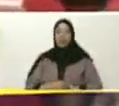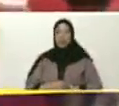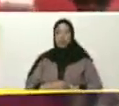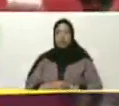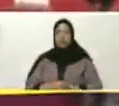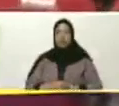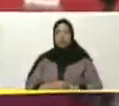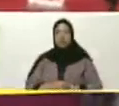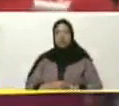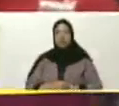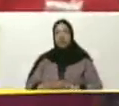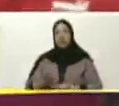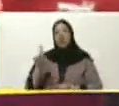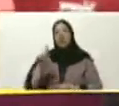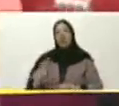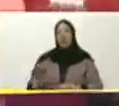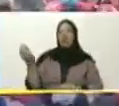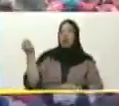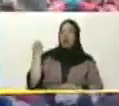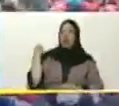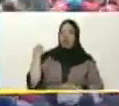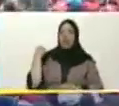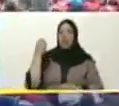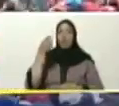Y también le pido a Dios siempre